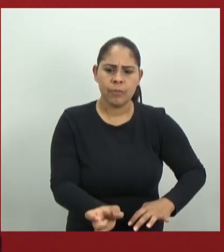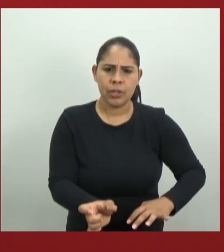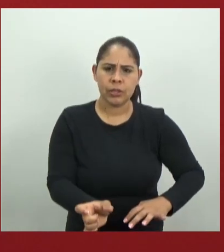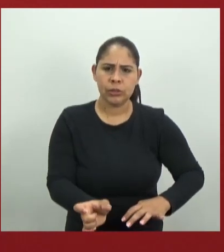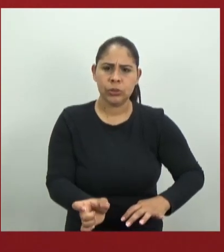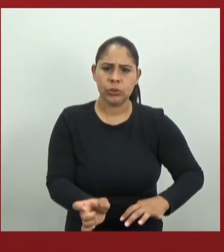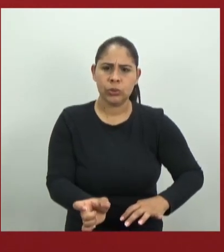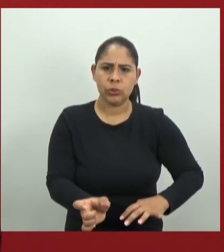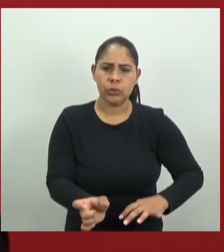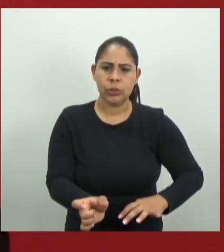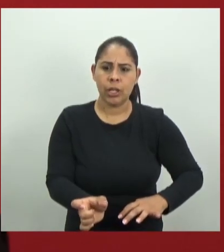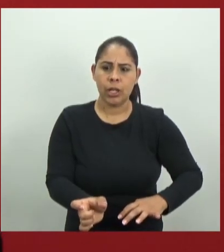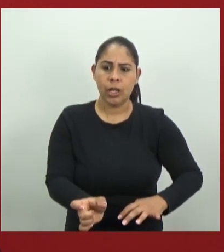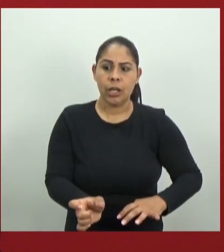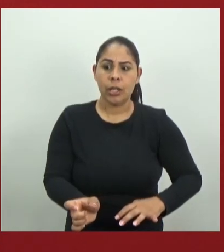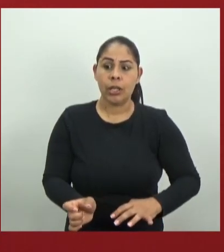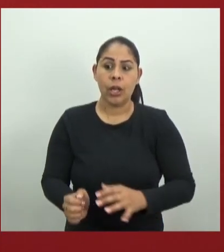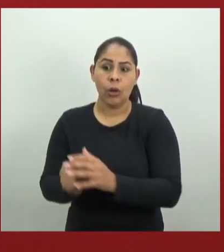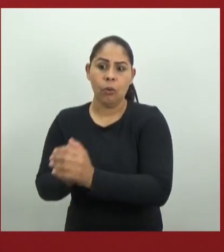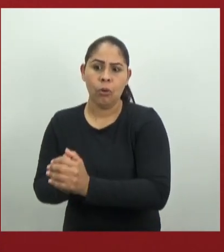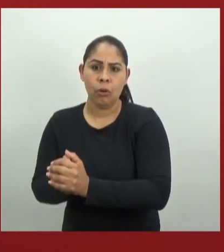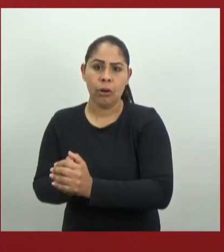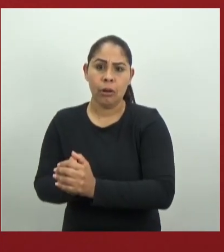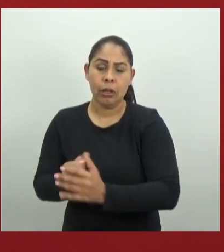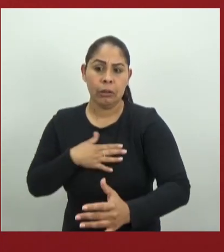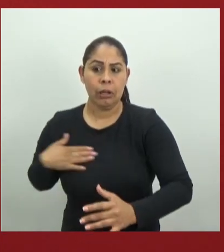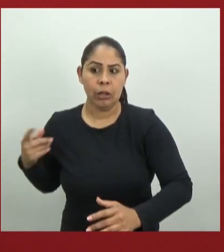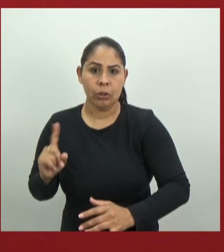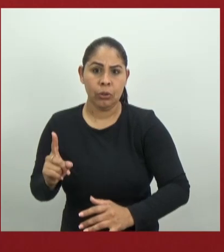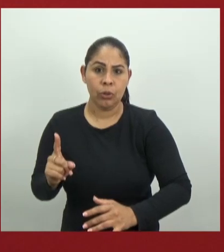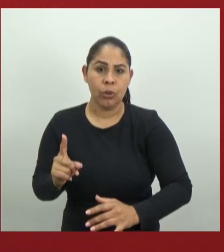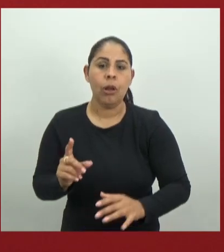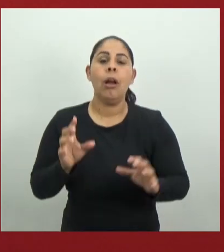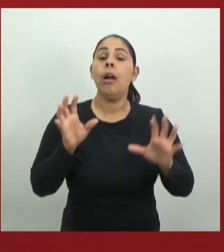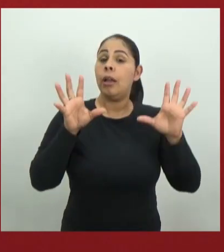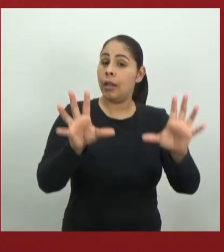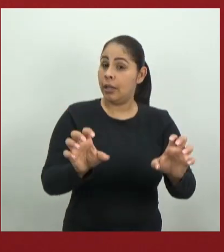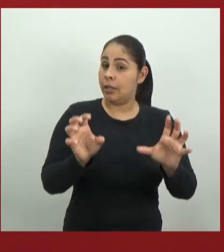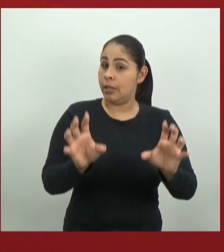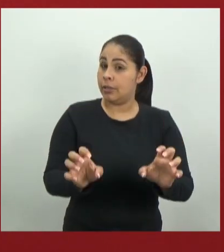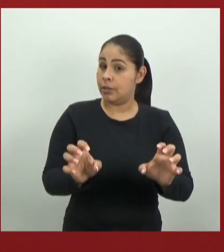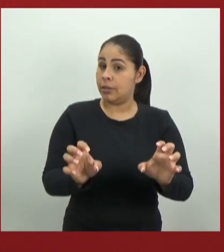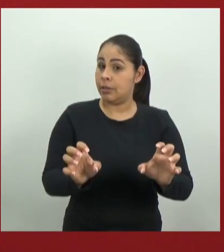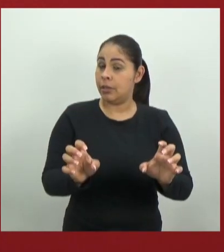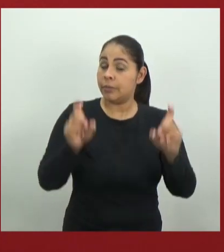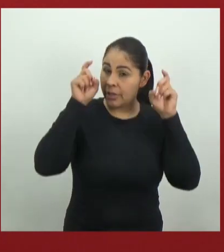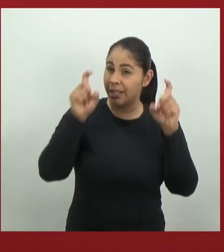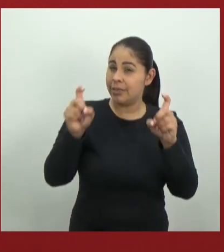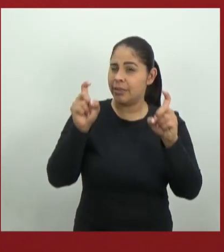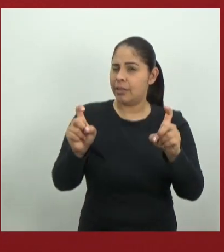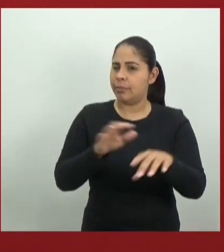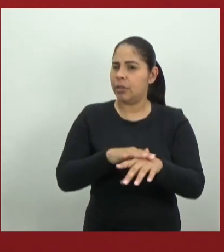no quiere que tú ores por él. También te voy a enseñar cómo eso se hace. La próxima semana en el seminario